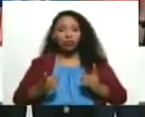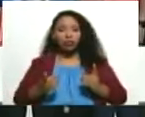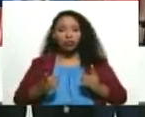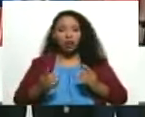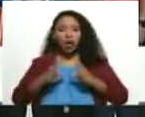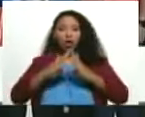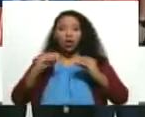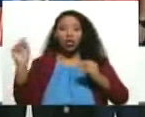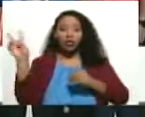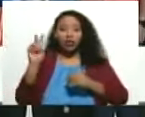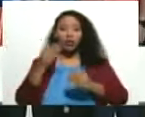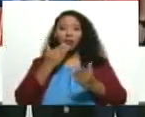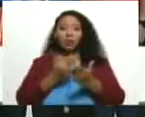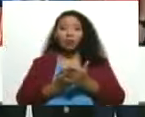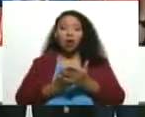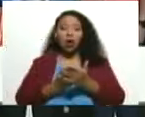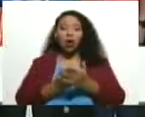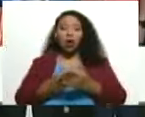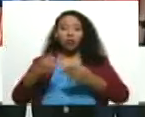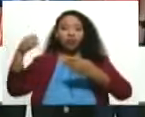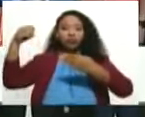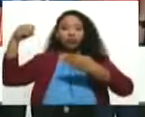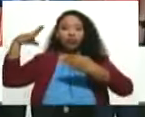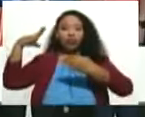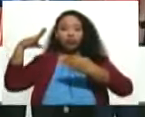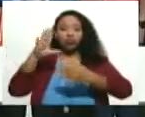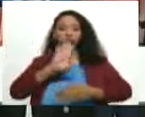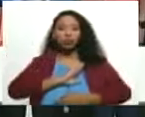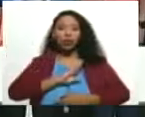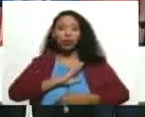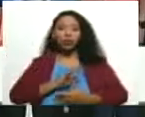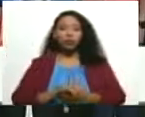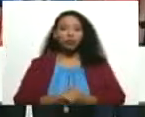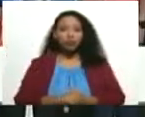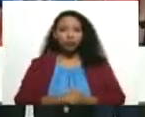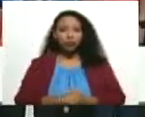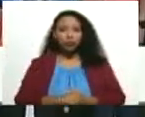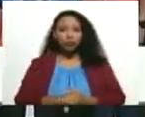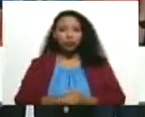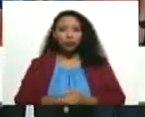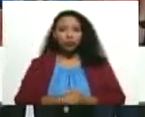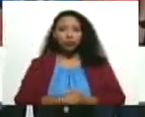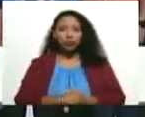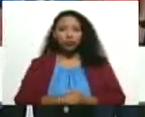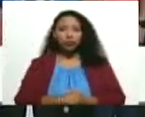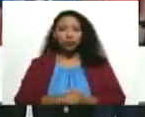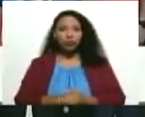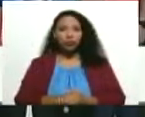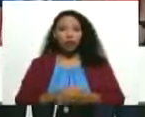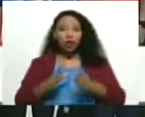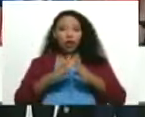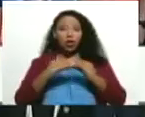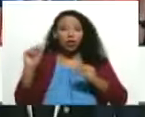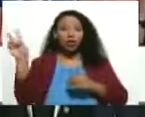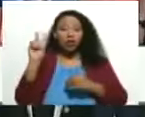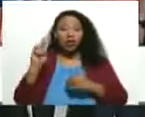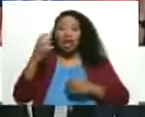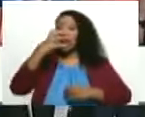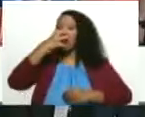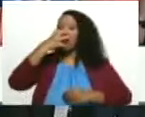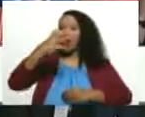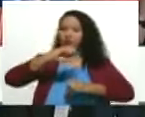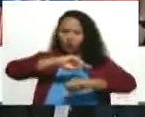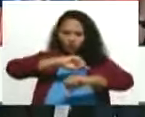sola voz: el sol de Venezuela nace en el Esequibo. Toda Venezuela grita como una sola